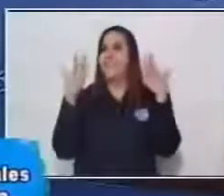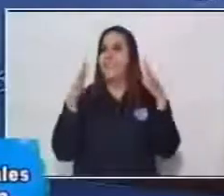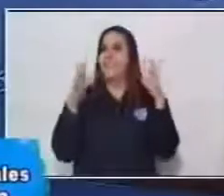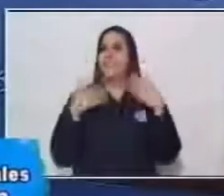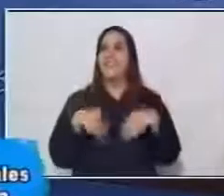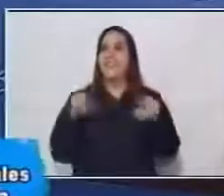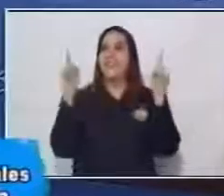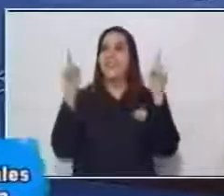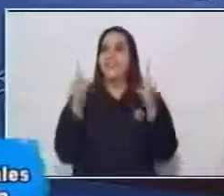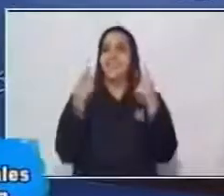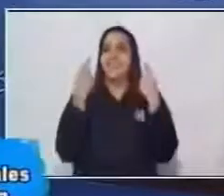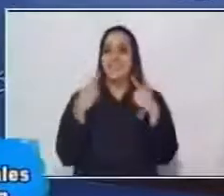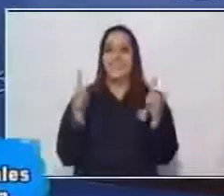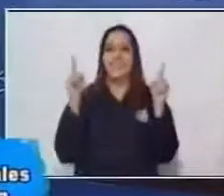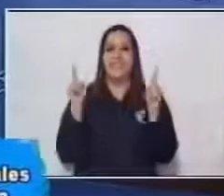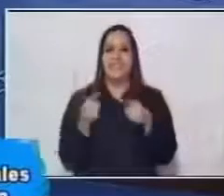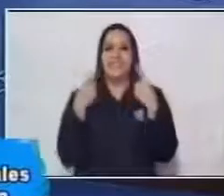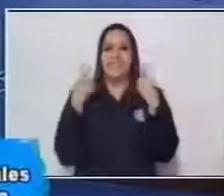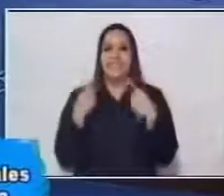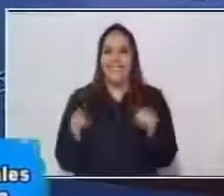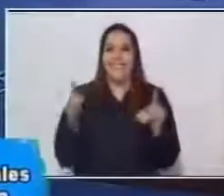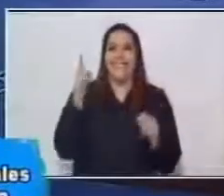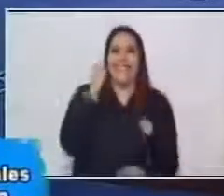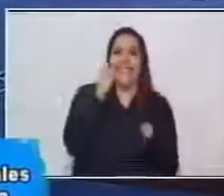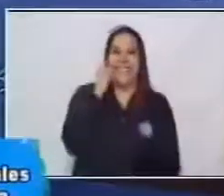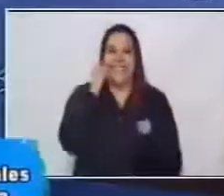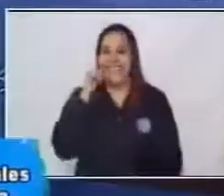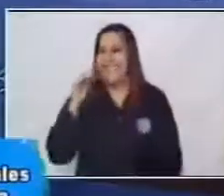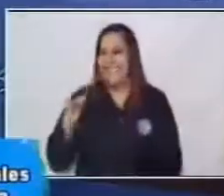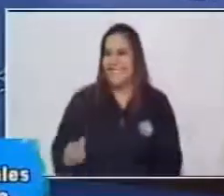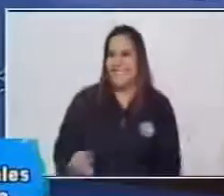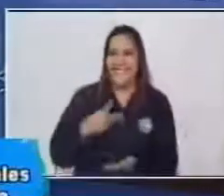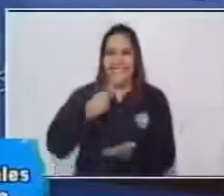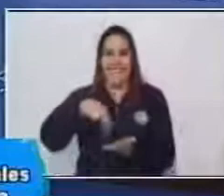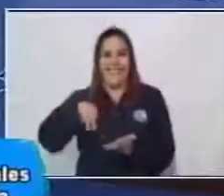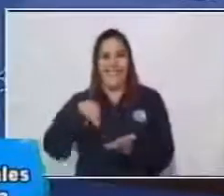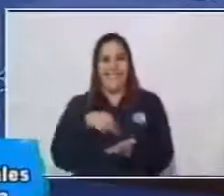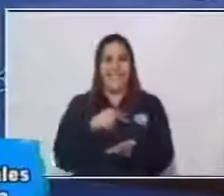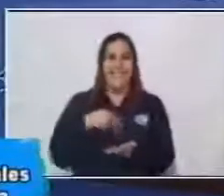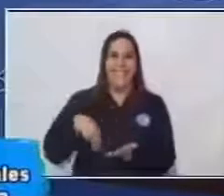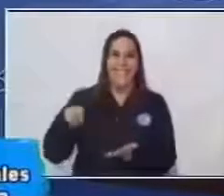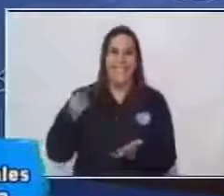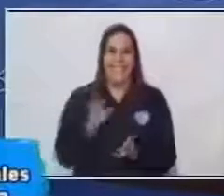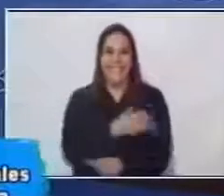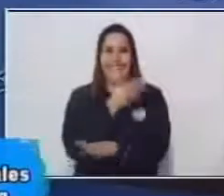mano, mano, con el dedo, dedo, dedo, así baila el marinero, el